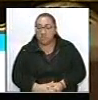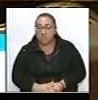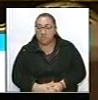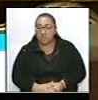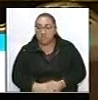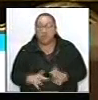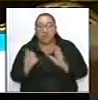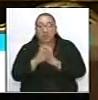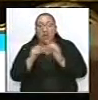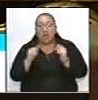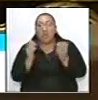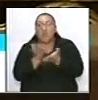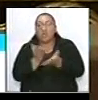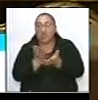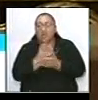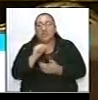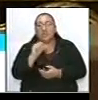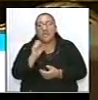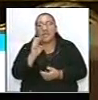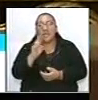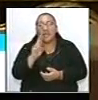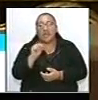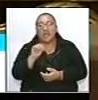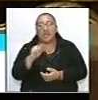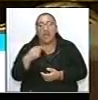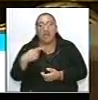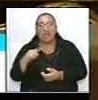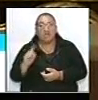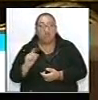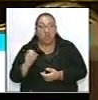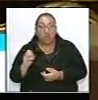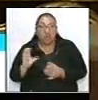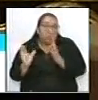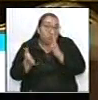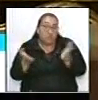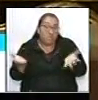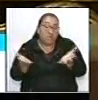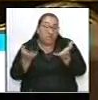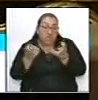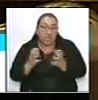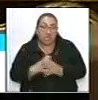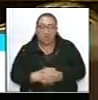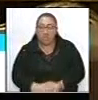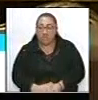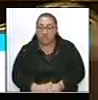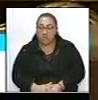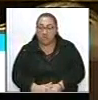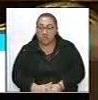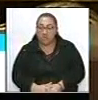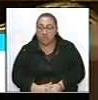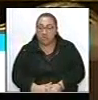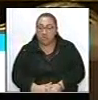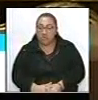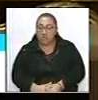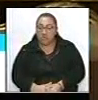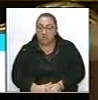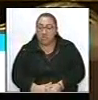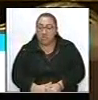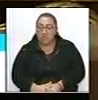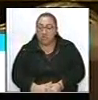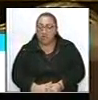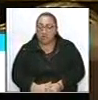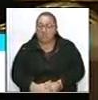crear una escuela de serenos. En la municipalidad existe una, de Lima, ¿no? Pero tenemos que ver cómo se